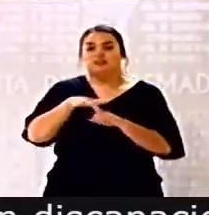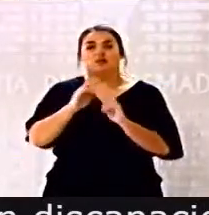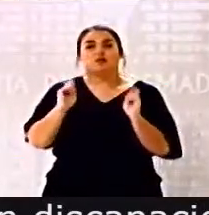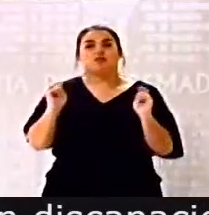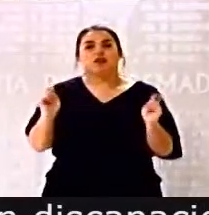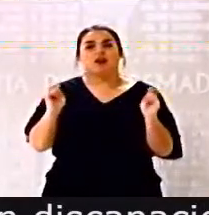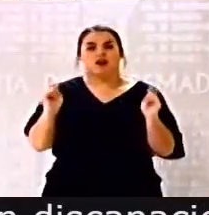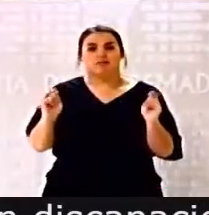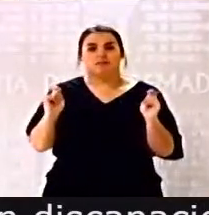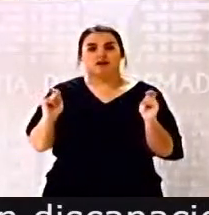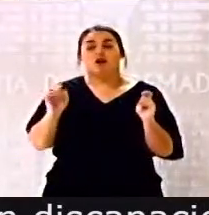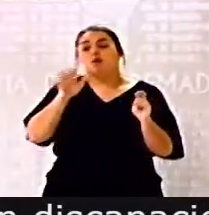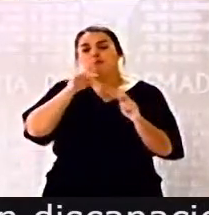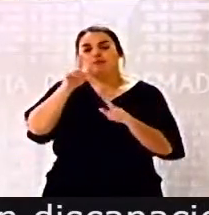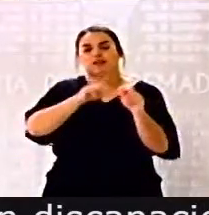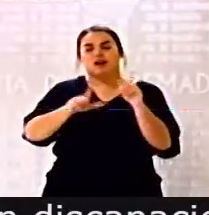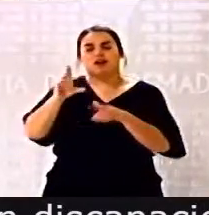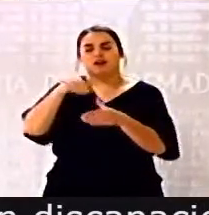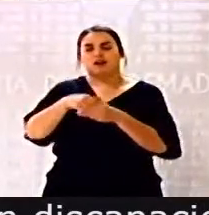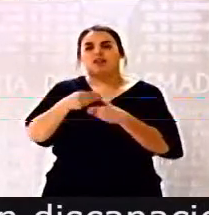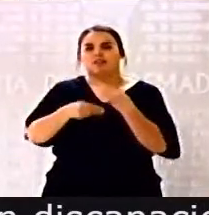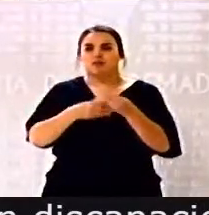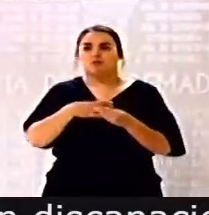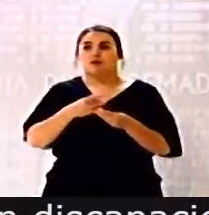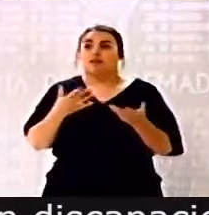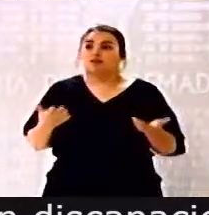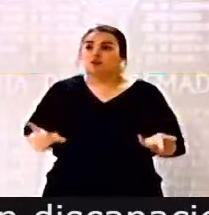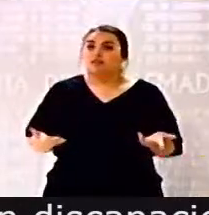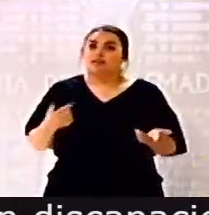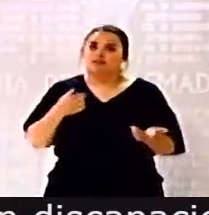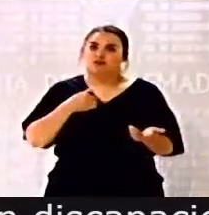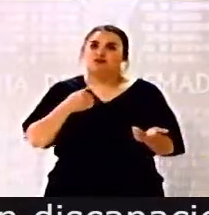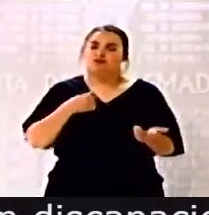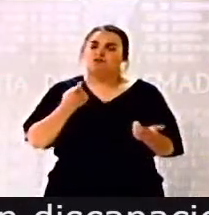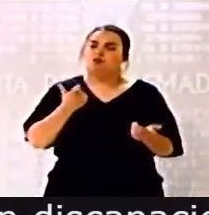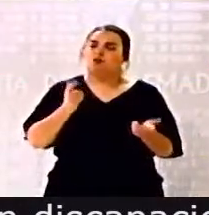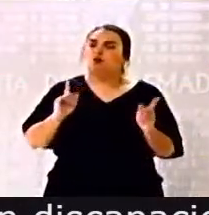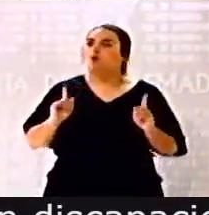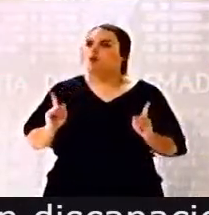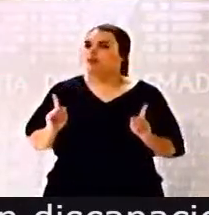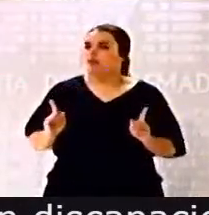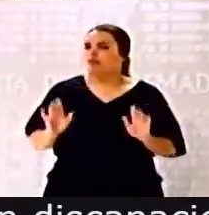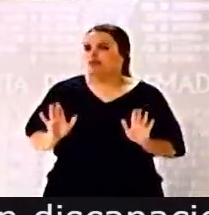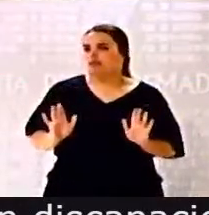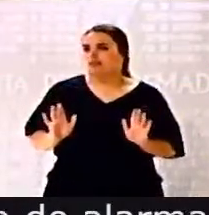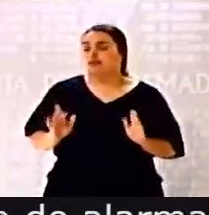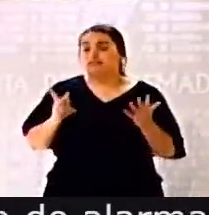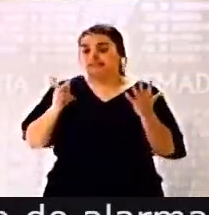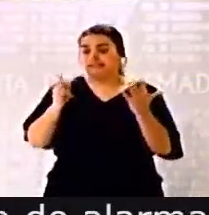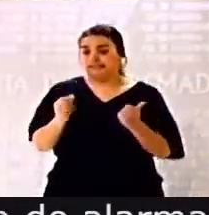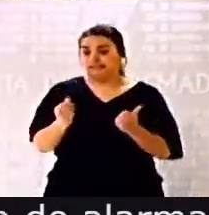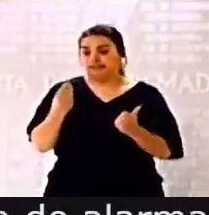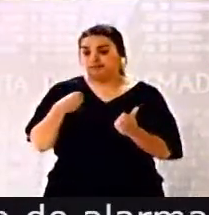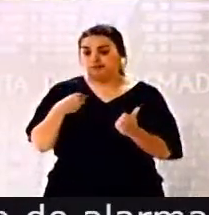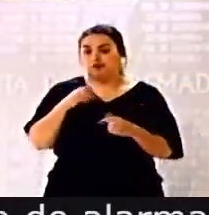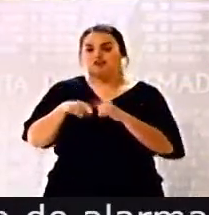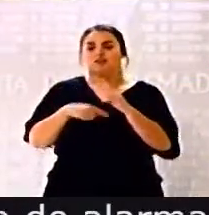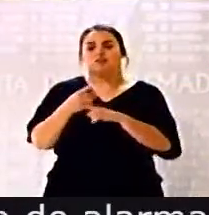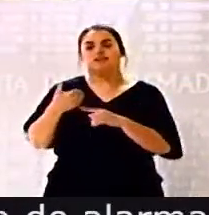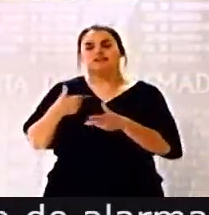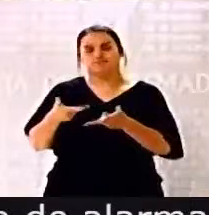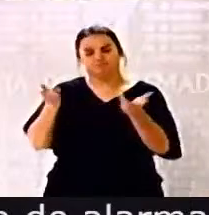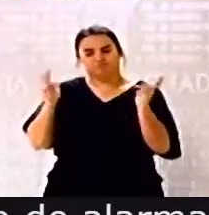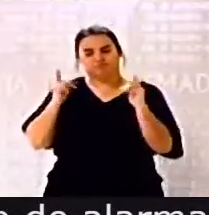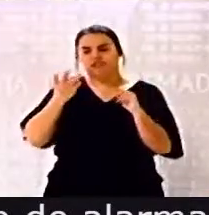alarma de los viajes que se pueden contemplar. Entonces, yo sería un poco cauteloso en esos 7 días y después permitiría, si